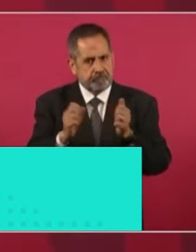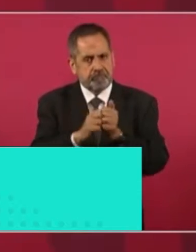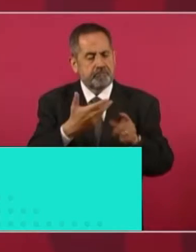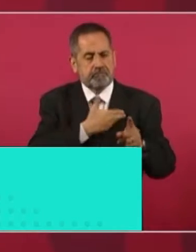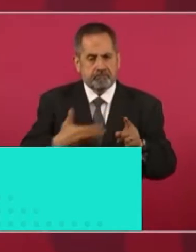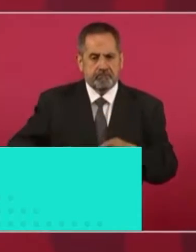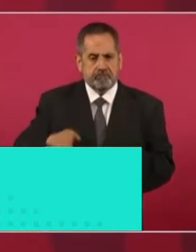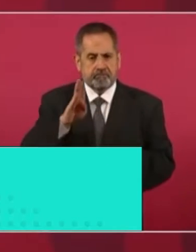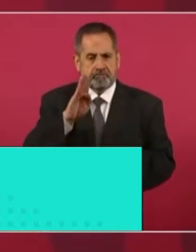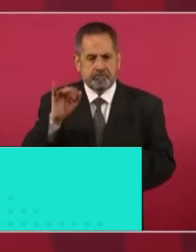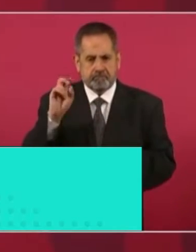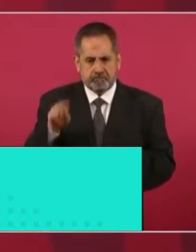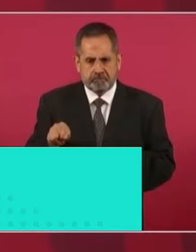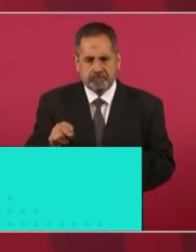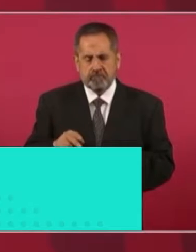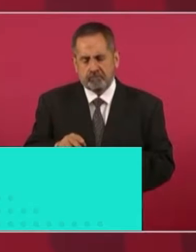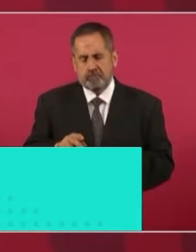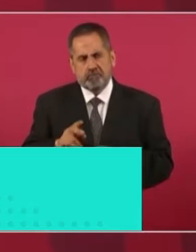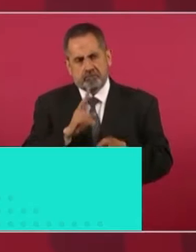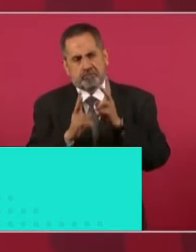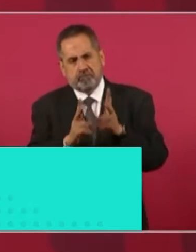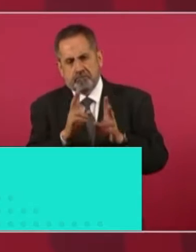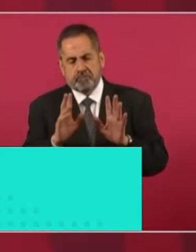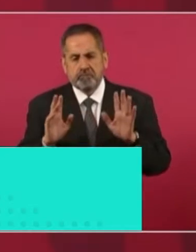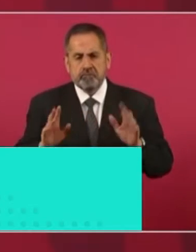Biden. No sé si